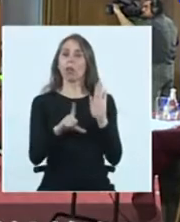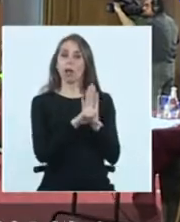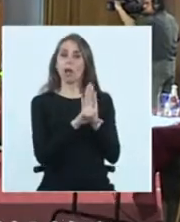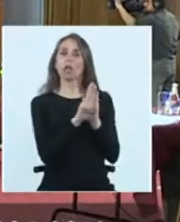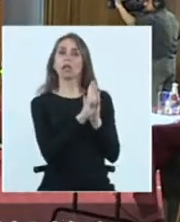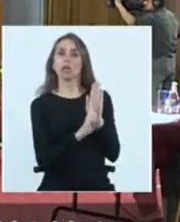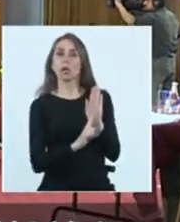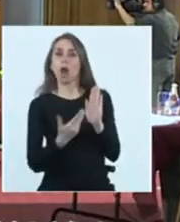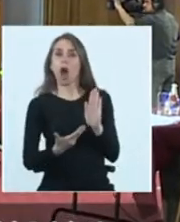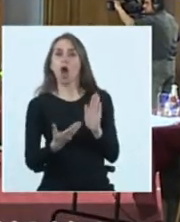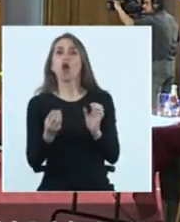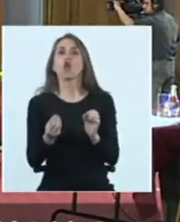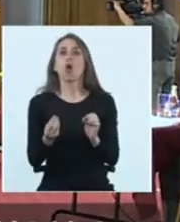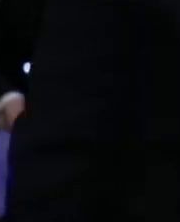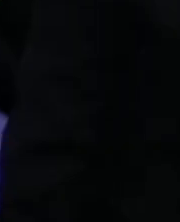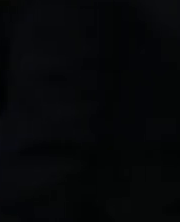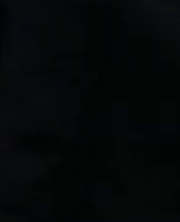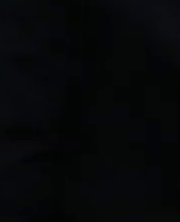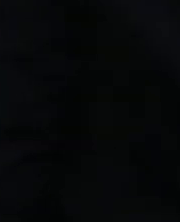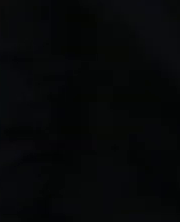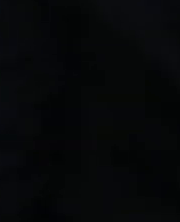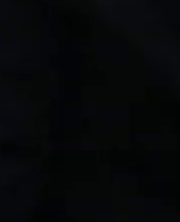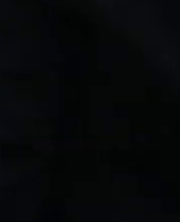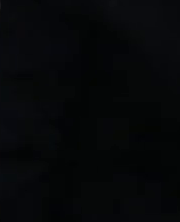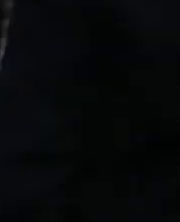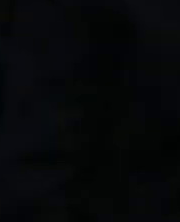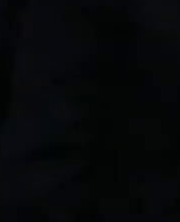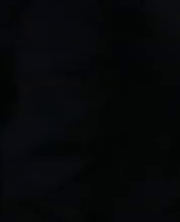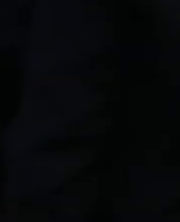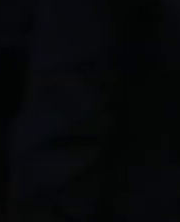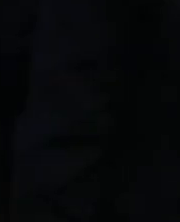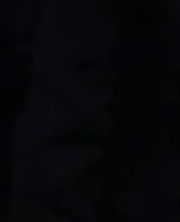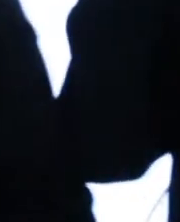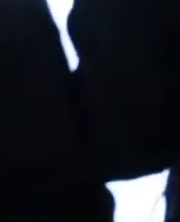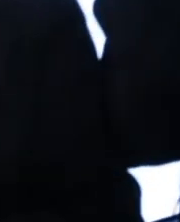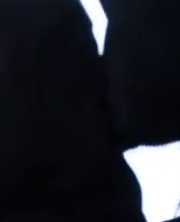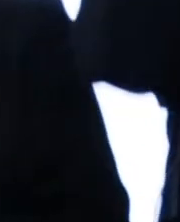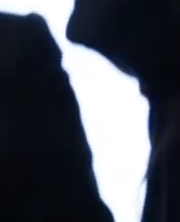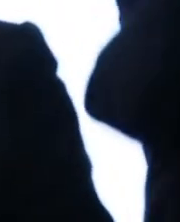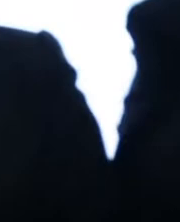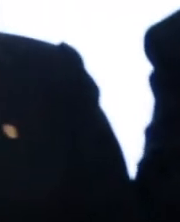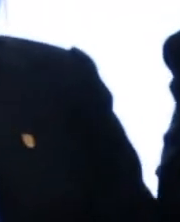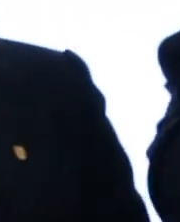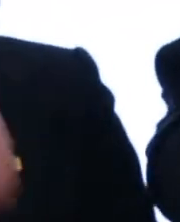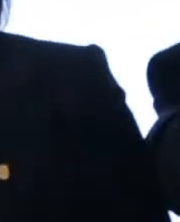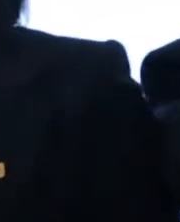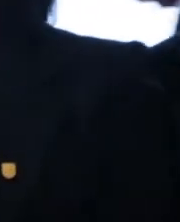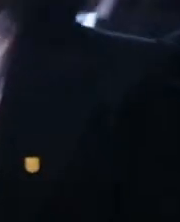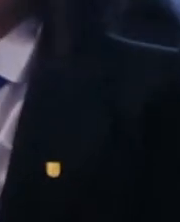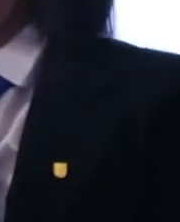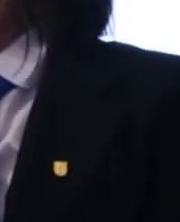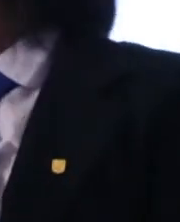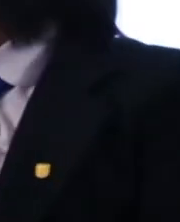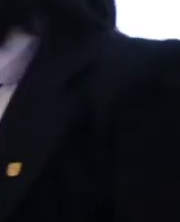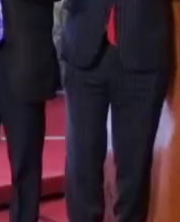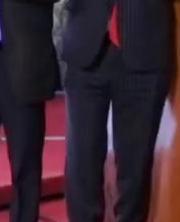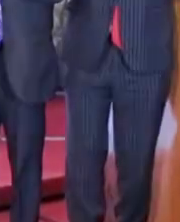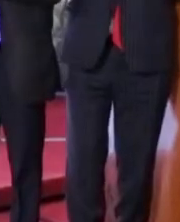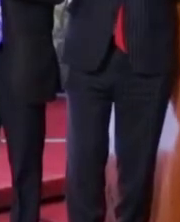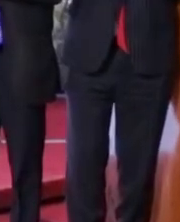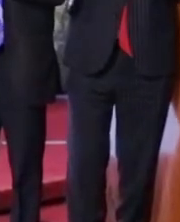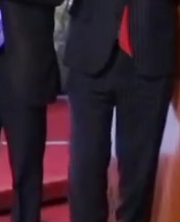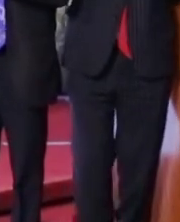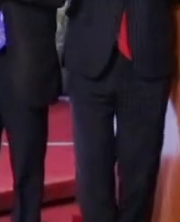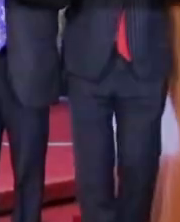teníamos modo de sacar algunas dudas que teníamos, pero salimos adelante. Quería darles las gracias porque al menos así aprendí